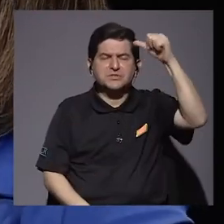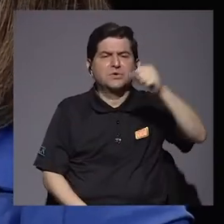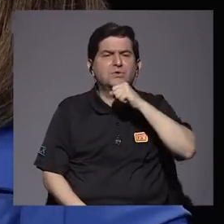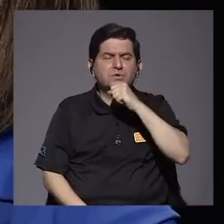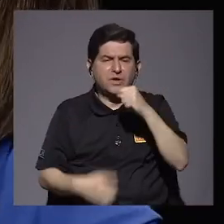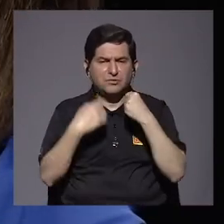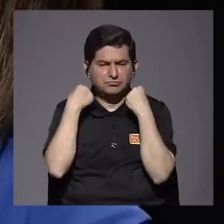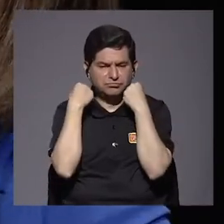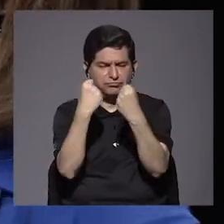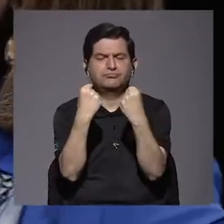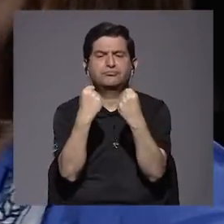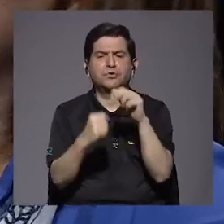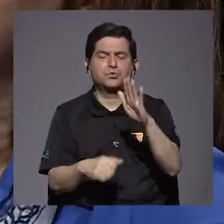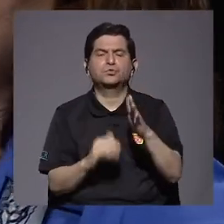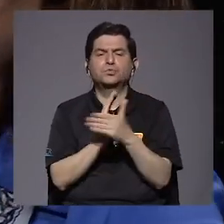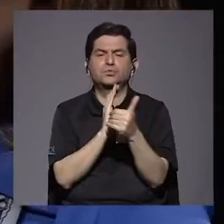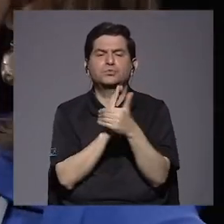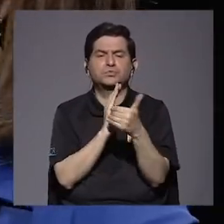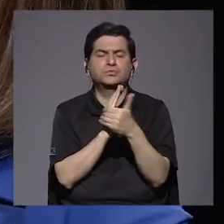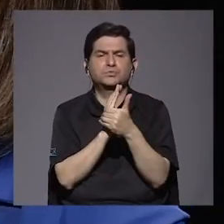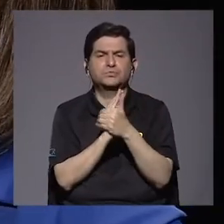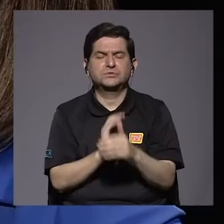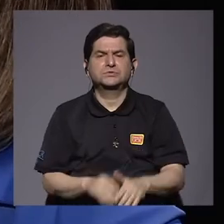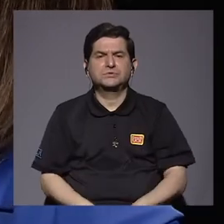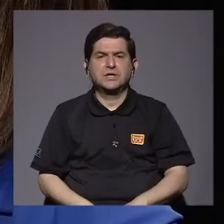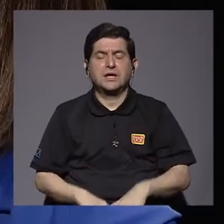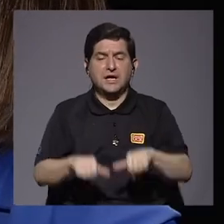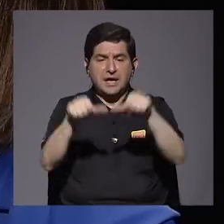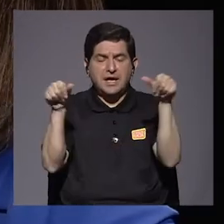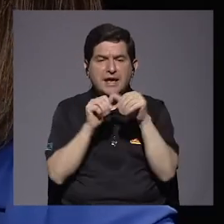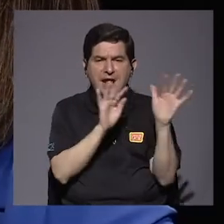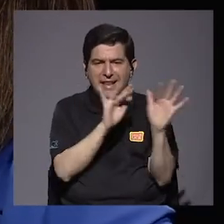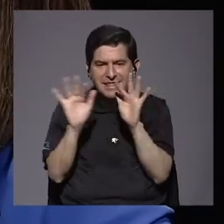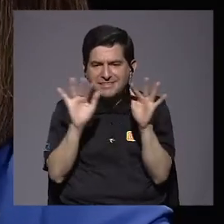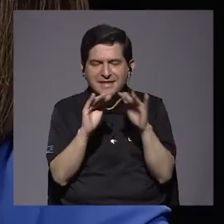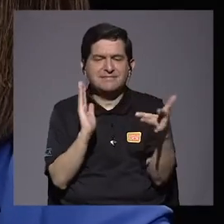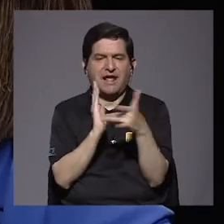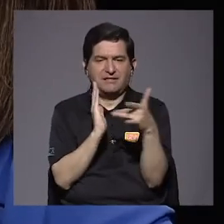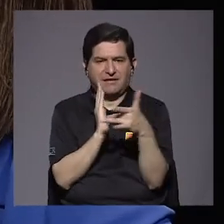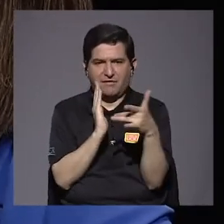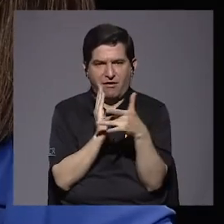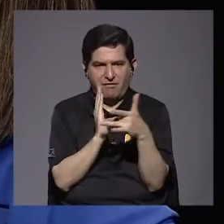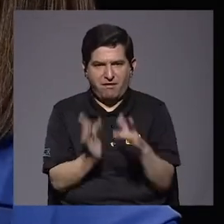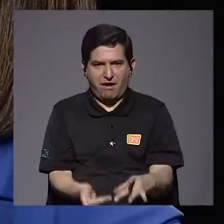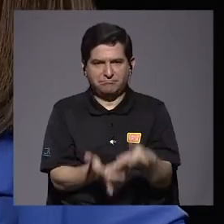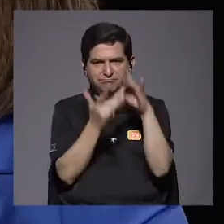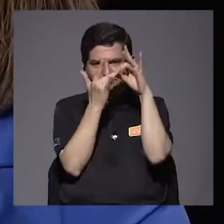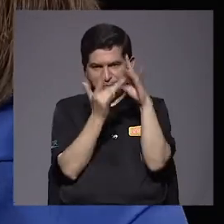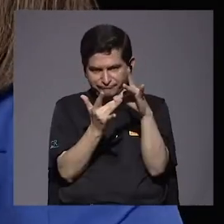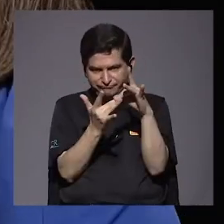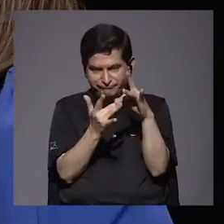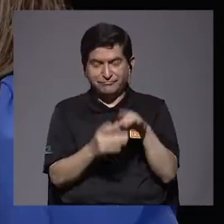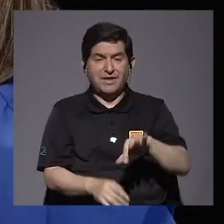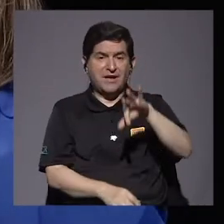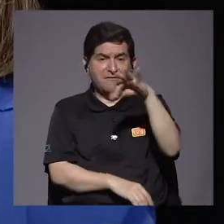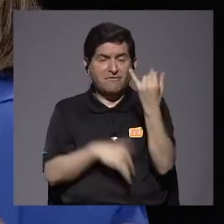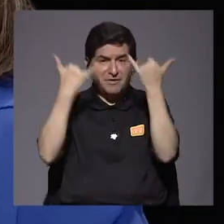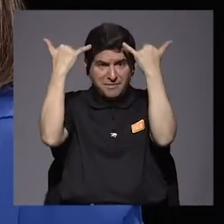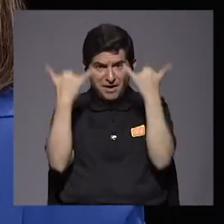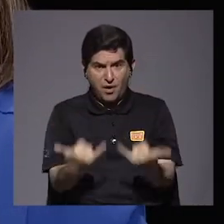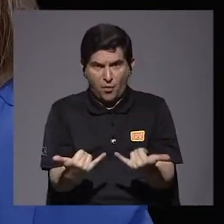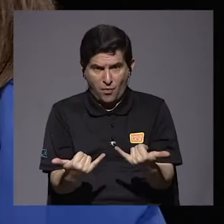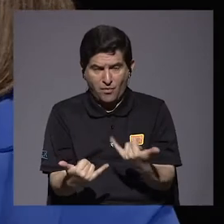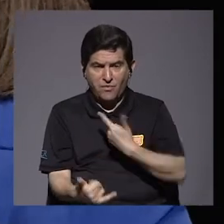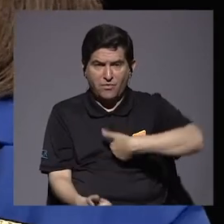mayores tienen que fortalecer sus competencias en materia digital, en materia tecnológica, sobre todo, porque esa es la forma en que